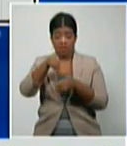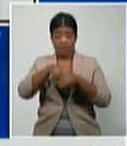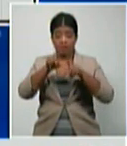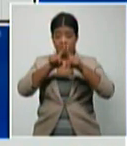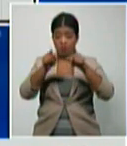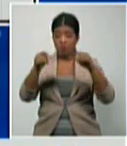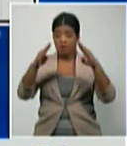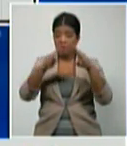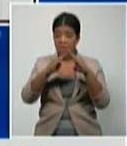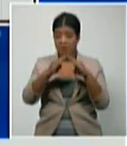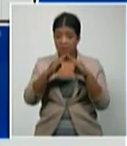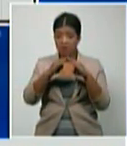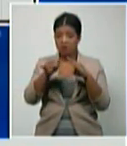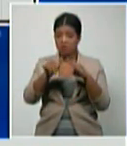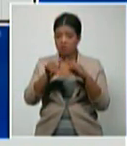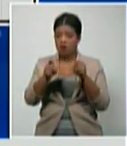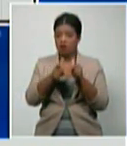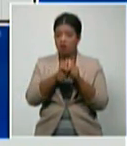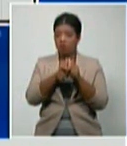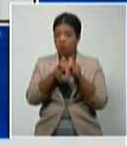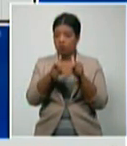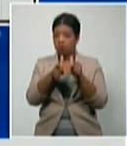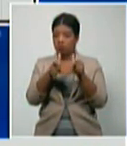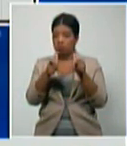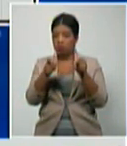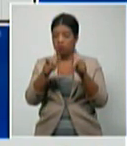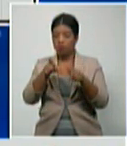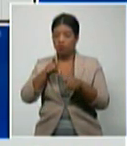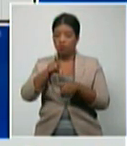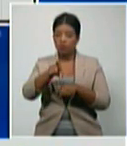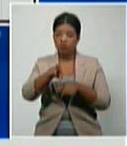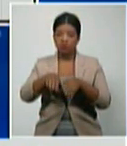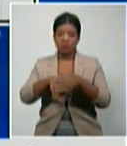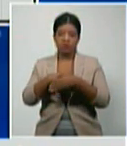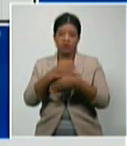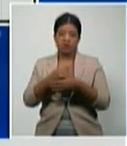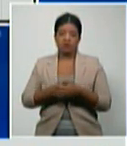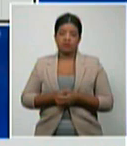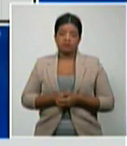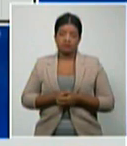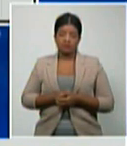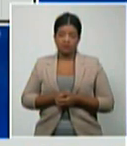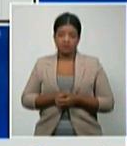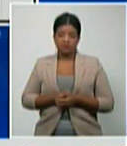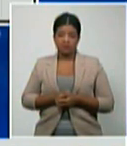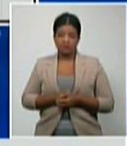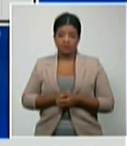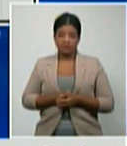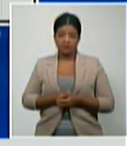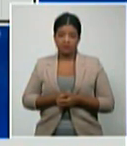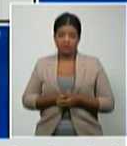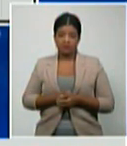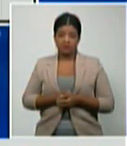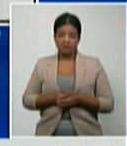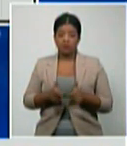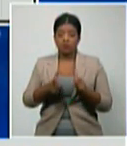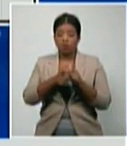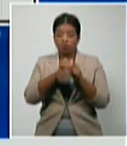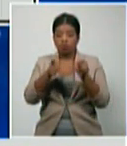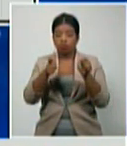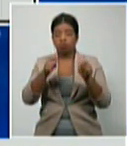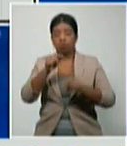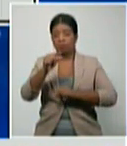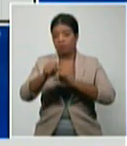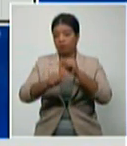ido incrementándose en los últimos días. Como tendencia. Como tendencia, sí, es un incremento que ha ido teniendo, lo